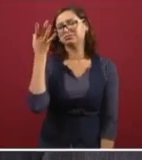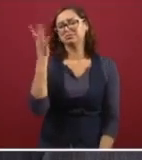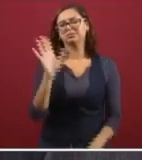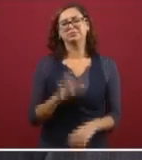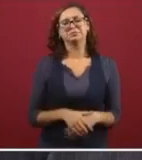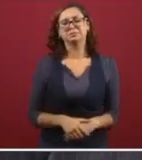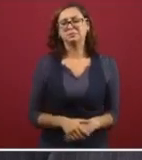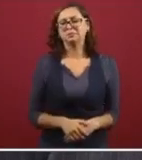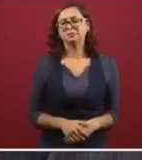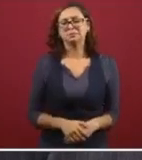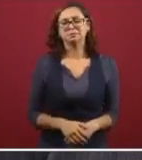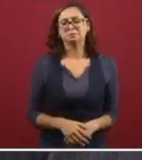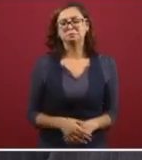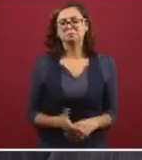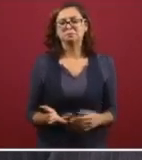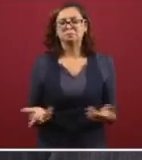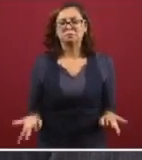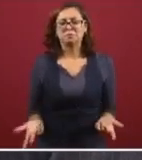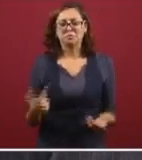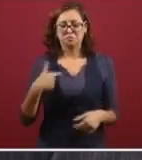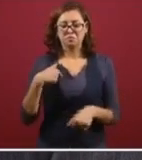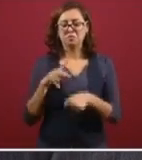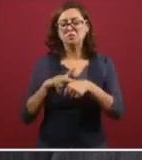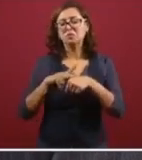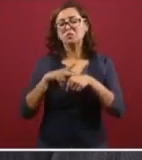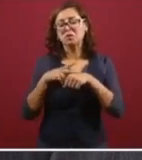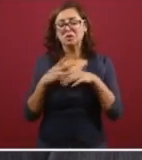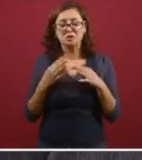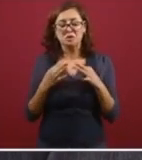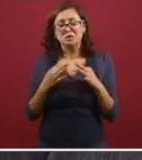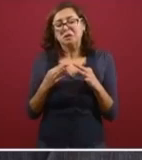No tengo la piel tan delgadita.